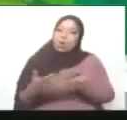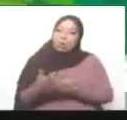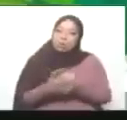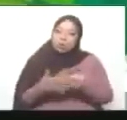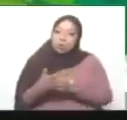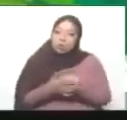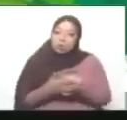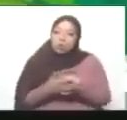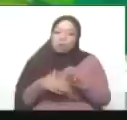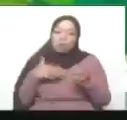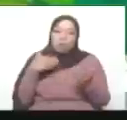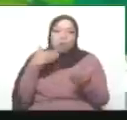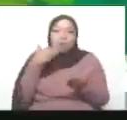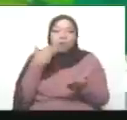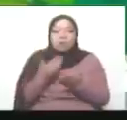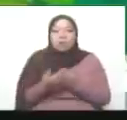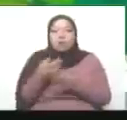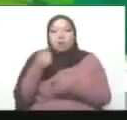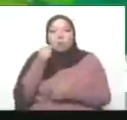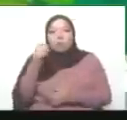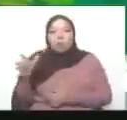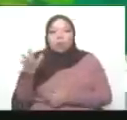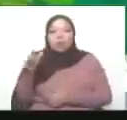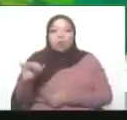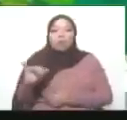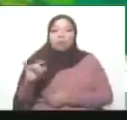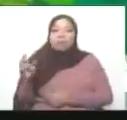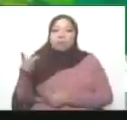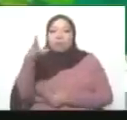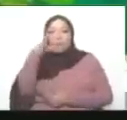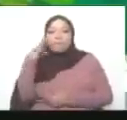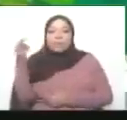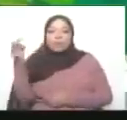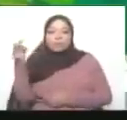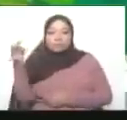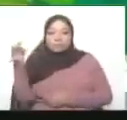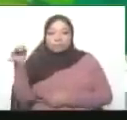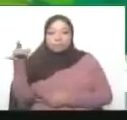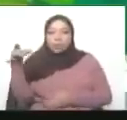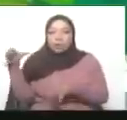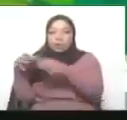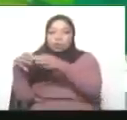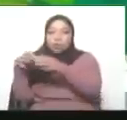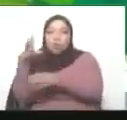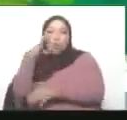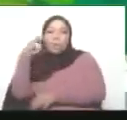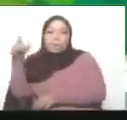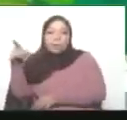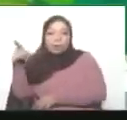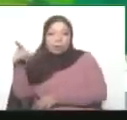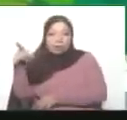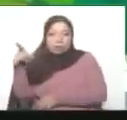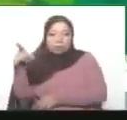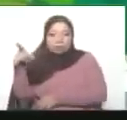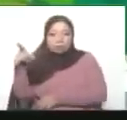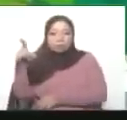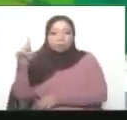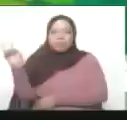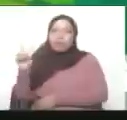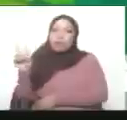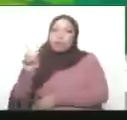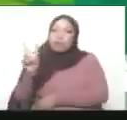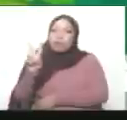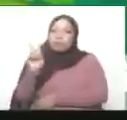que llevaron al famoso laudo de París un laudo fraudulento donde Venezuela